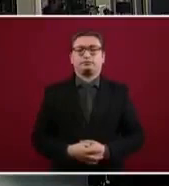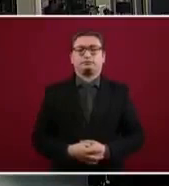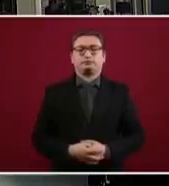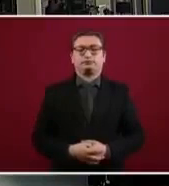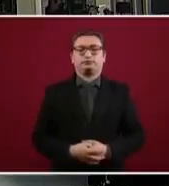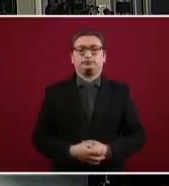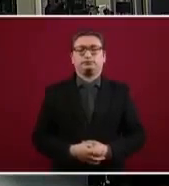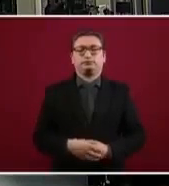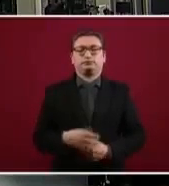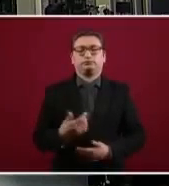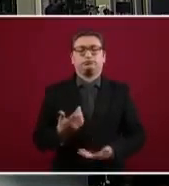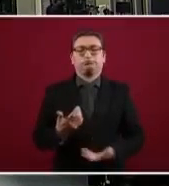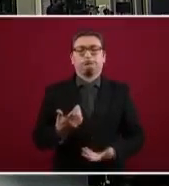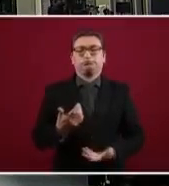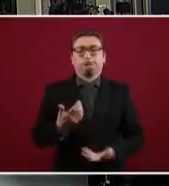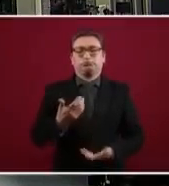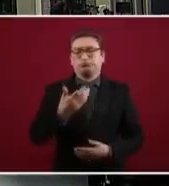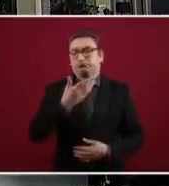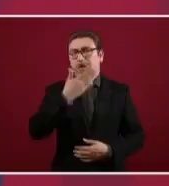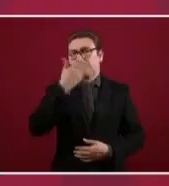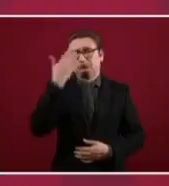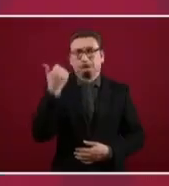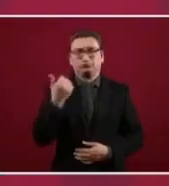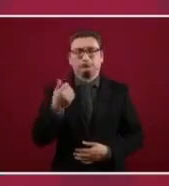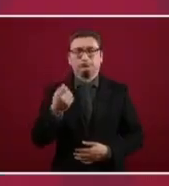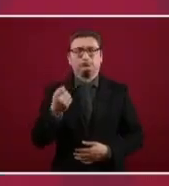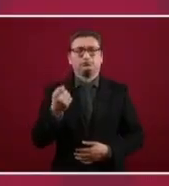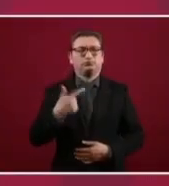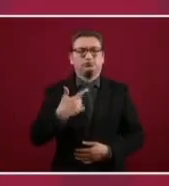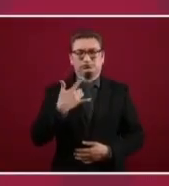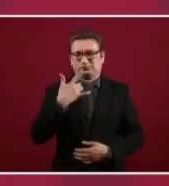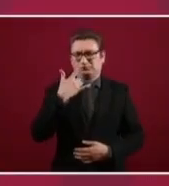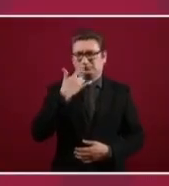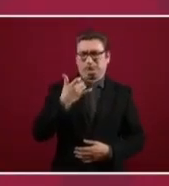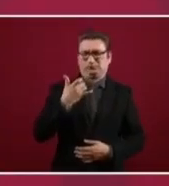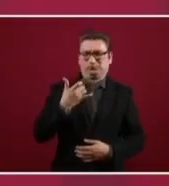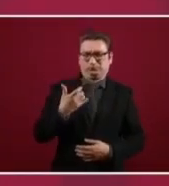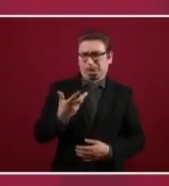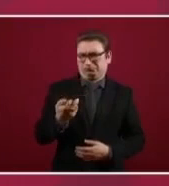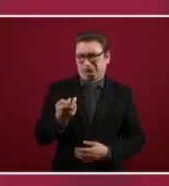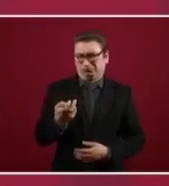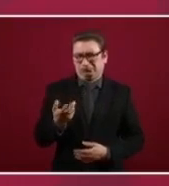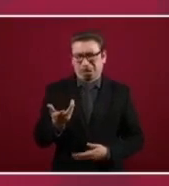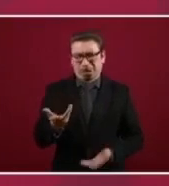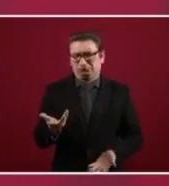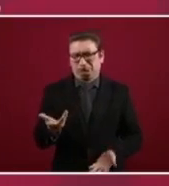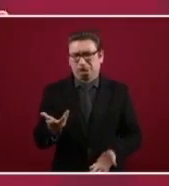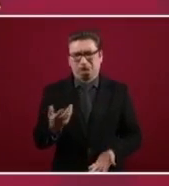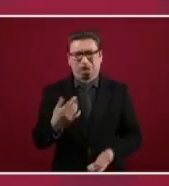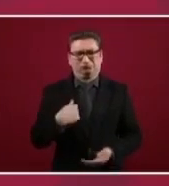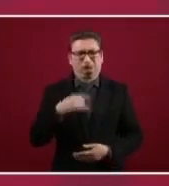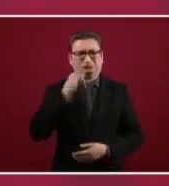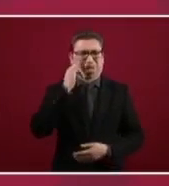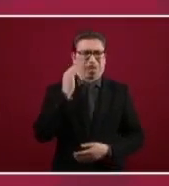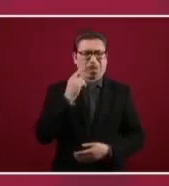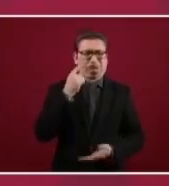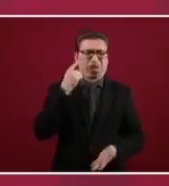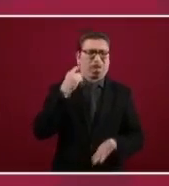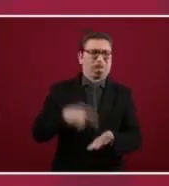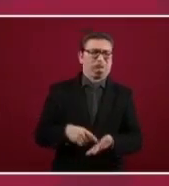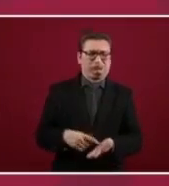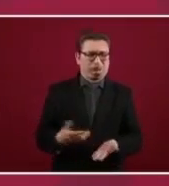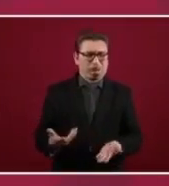no sé si hay algún extraño en esto no lo veo sinceramente